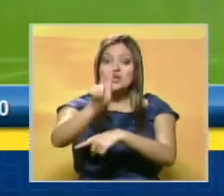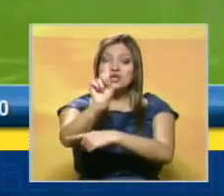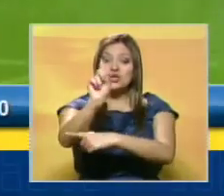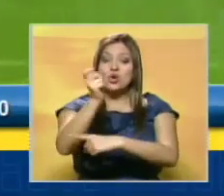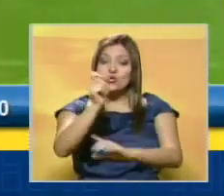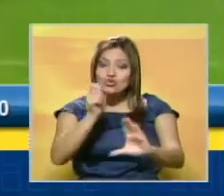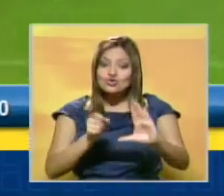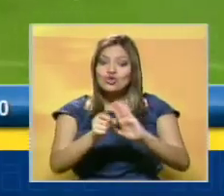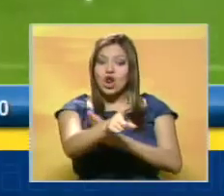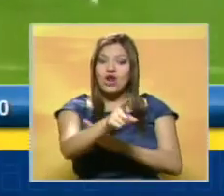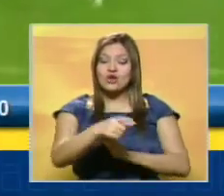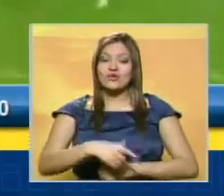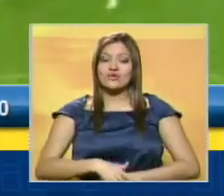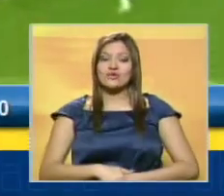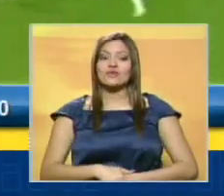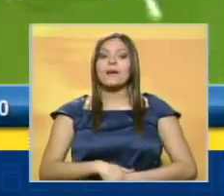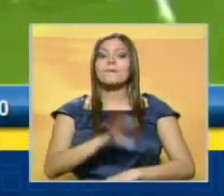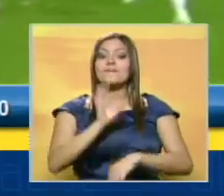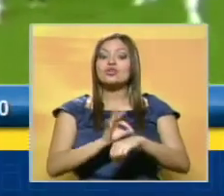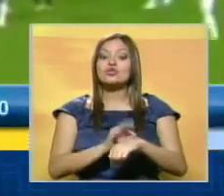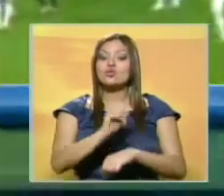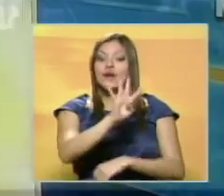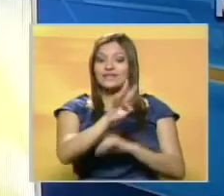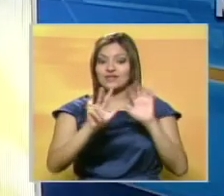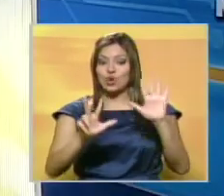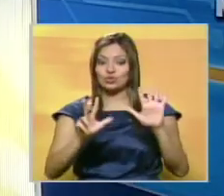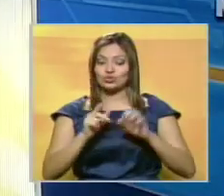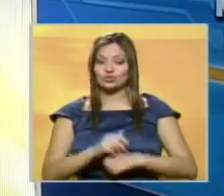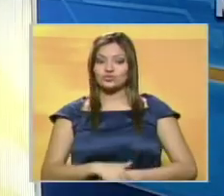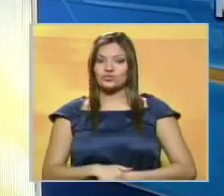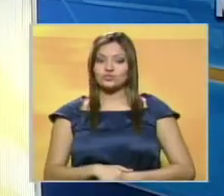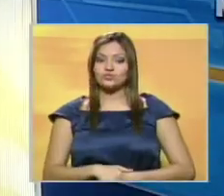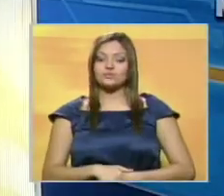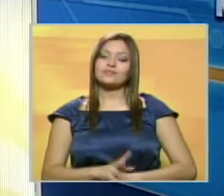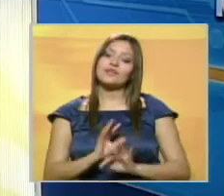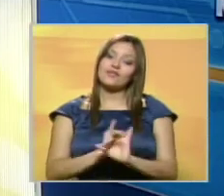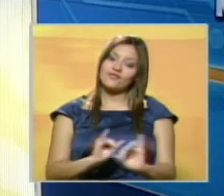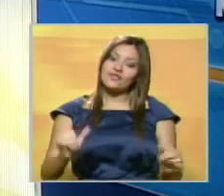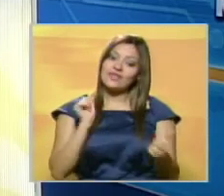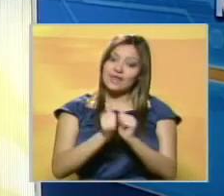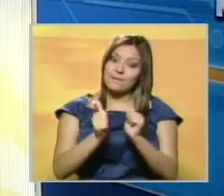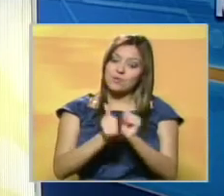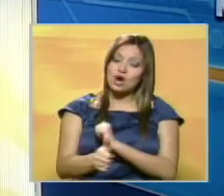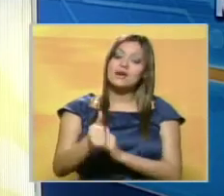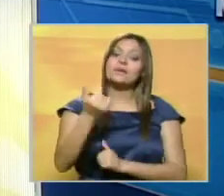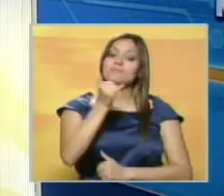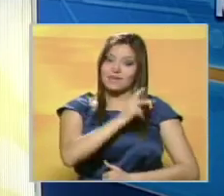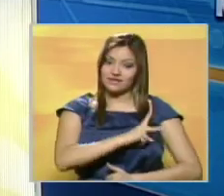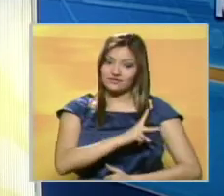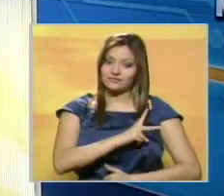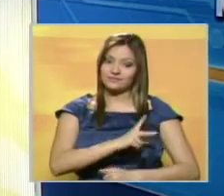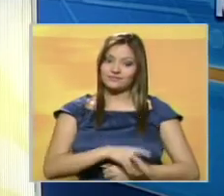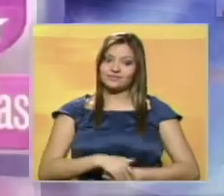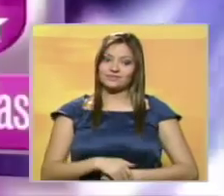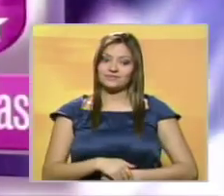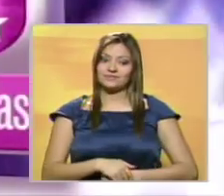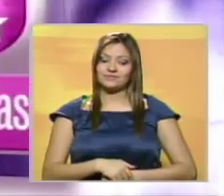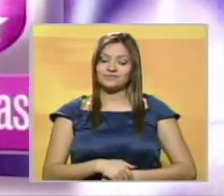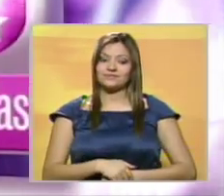en el Giuseppe Meazza. El gol llegó al minuto 48. Y así finalizamos la información deportiva en Noticiero Venevisión.